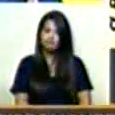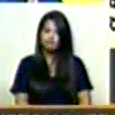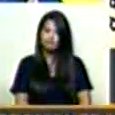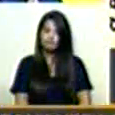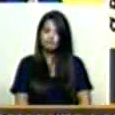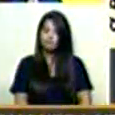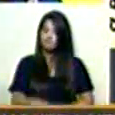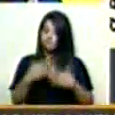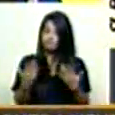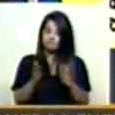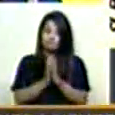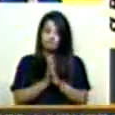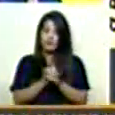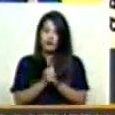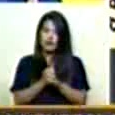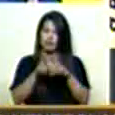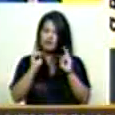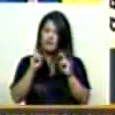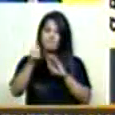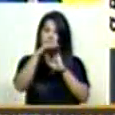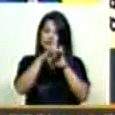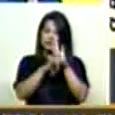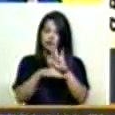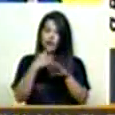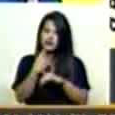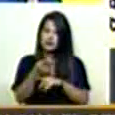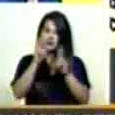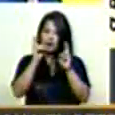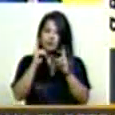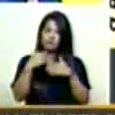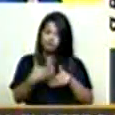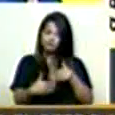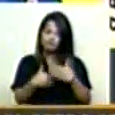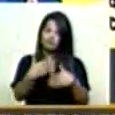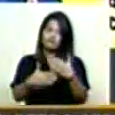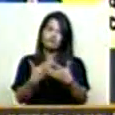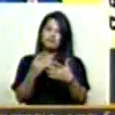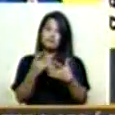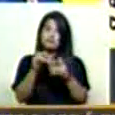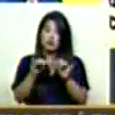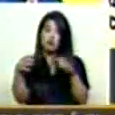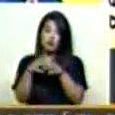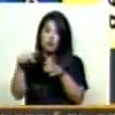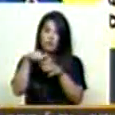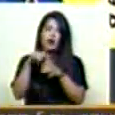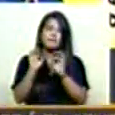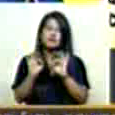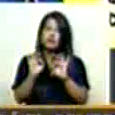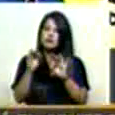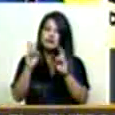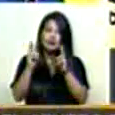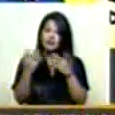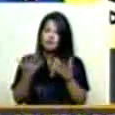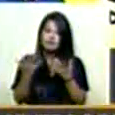en base a los principios que establece el uso progresivo y diferenciado de la fuerza particularmente lo que se